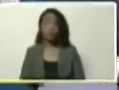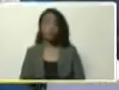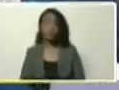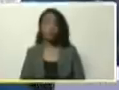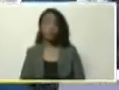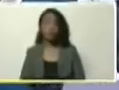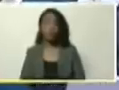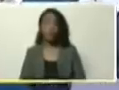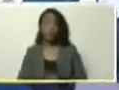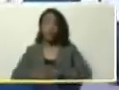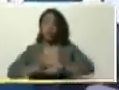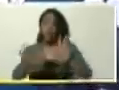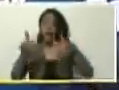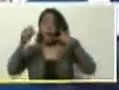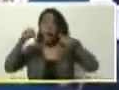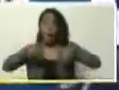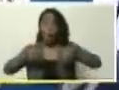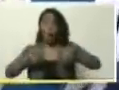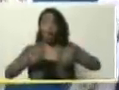Ya hoy puedo decir